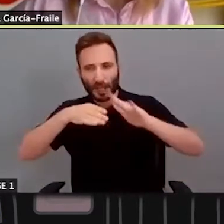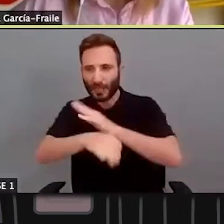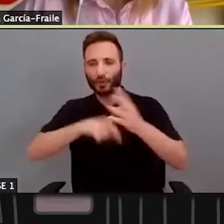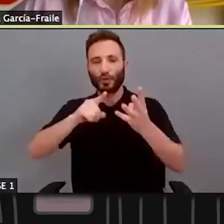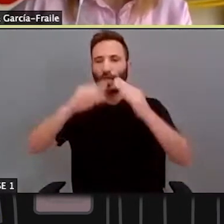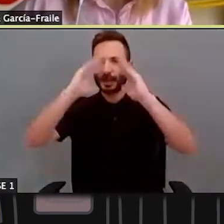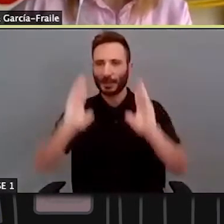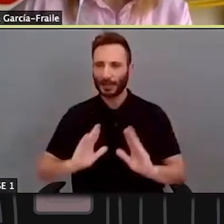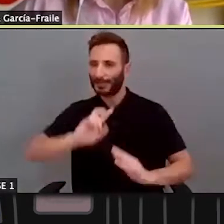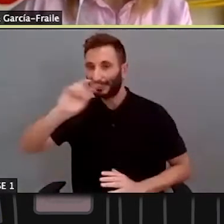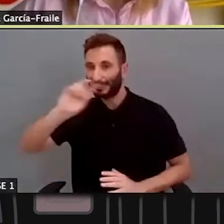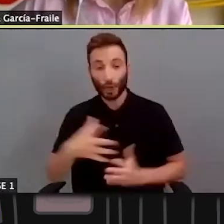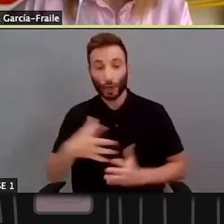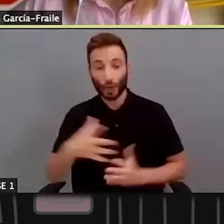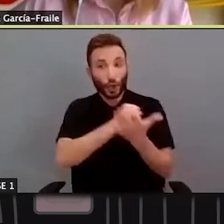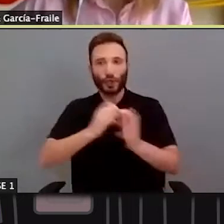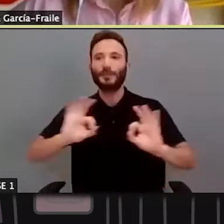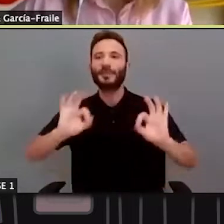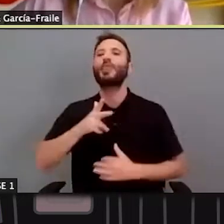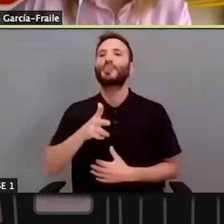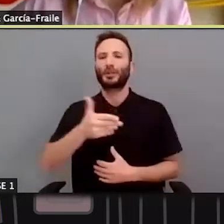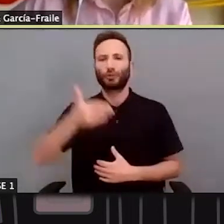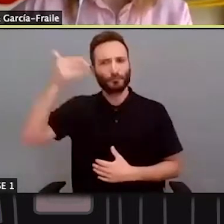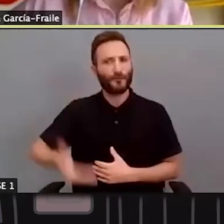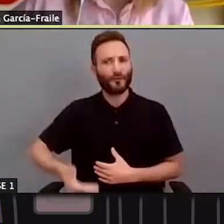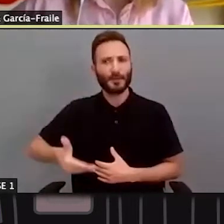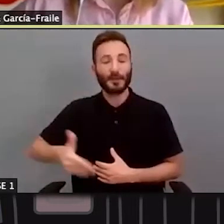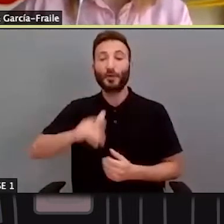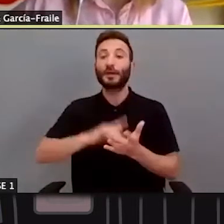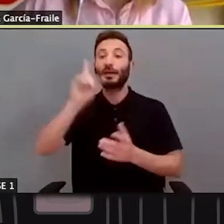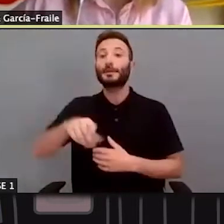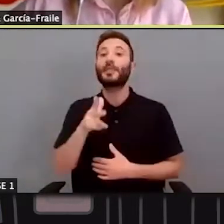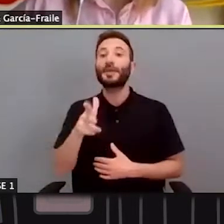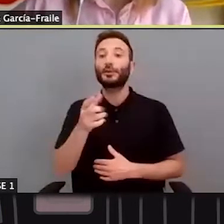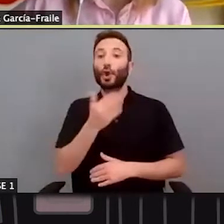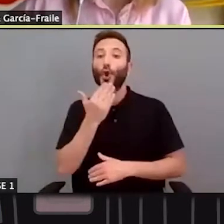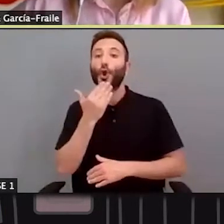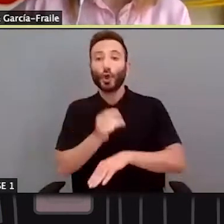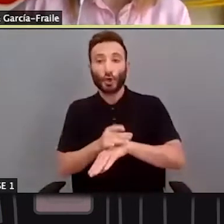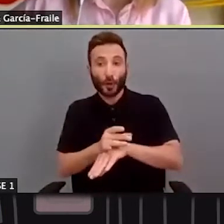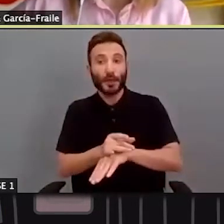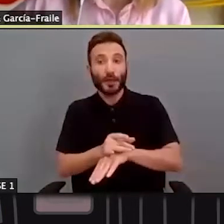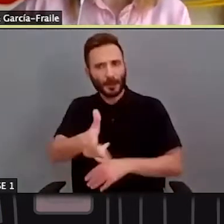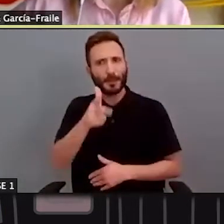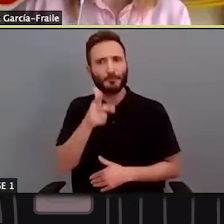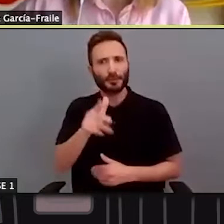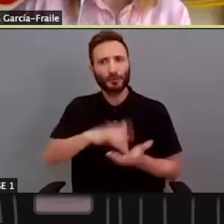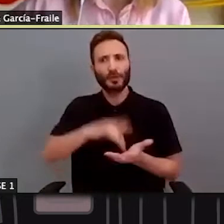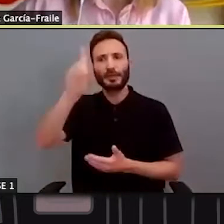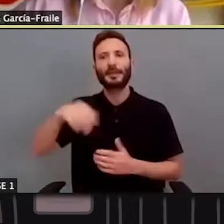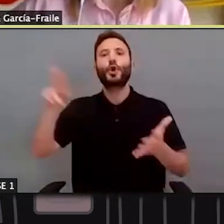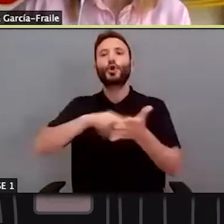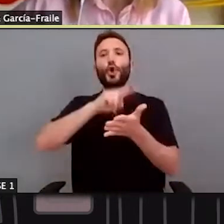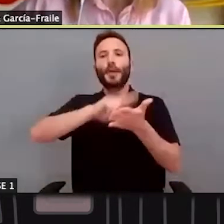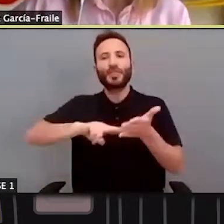son derechos fundamentales, pero no podemos olvidar el derecho al ocio que tienen todas las personas, reconocido además en la Convención de Derechos de Personas